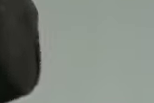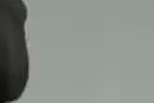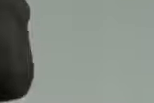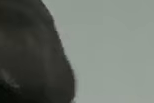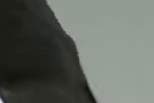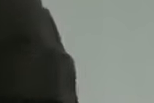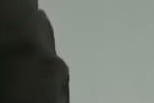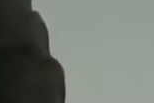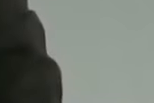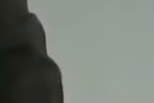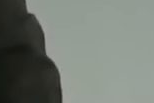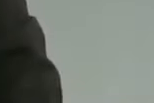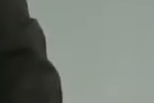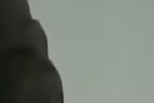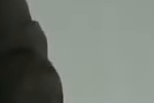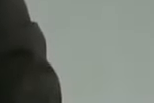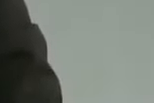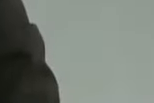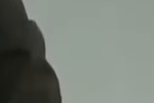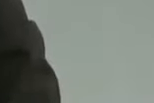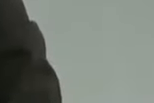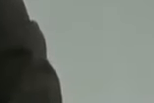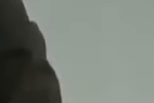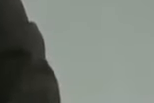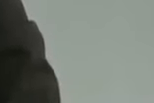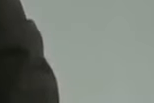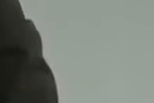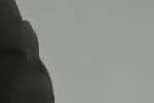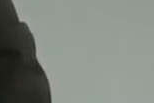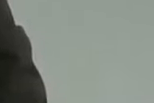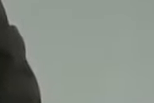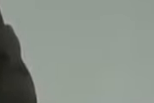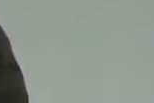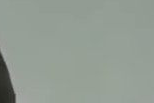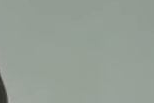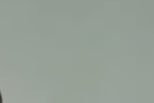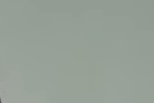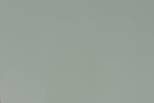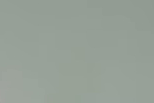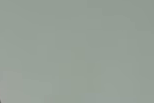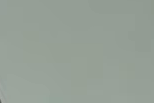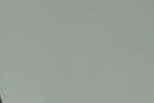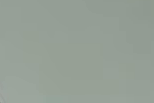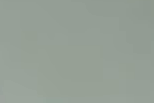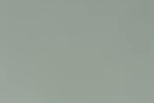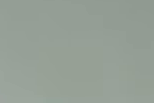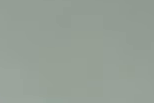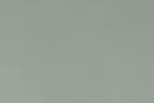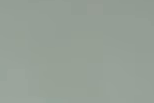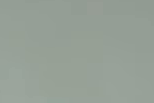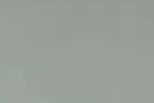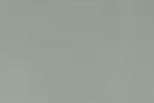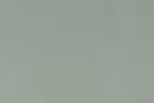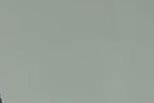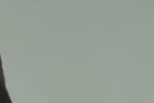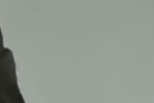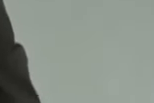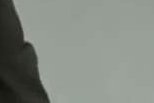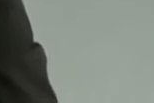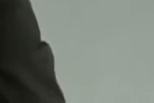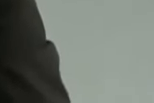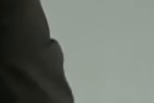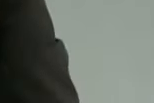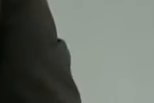goian tauna mamuna huaca y con estas palabras queridos